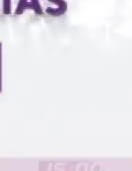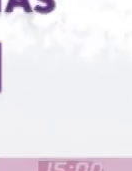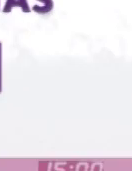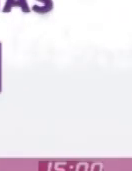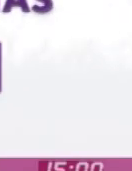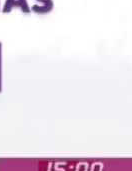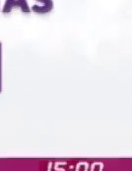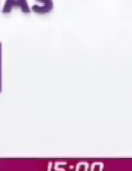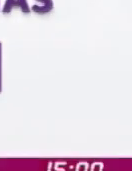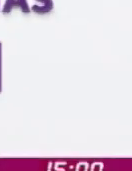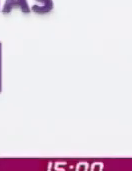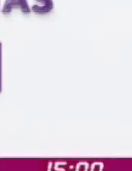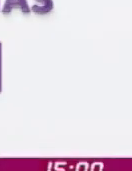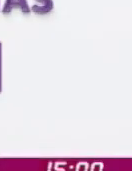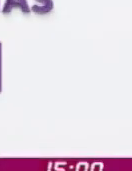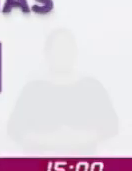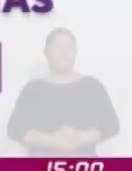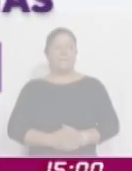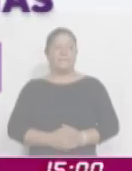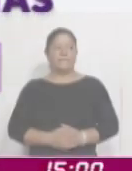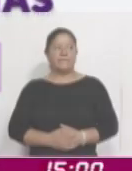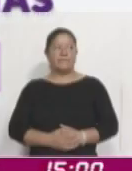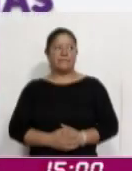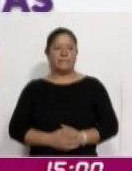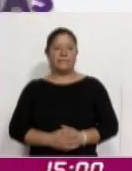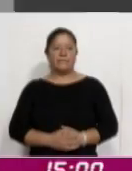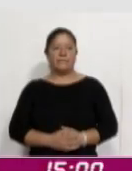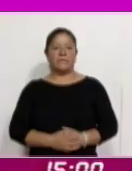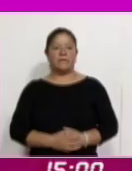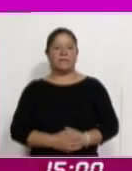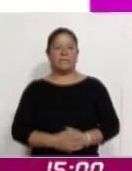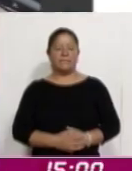Hoy es miércoles 13 de noviembre y esta es la información.